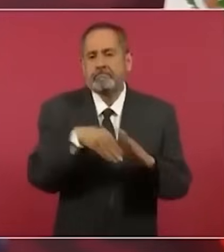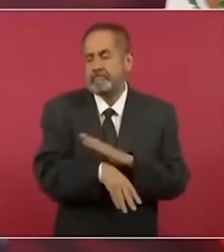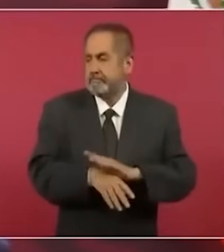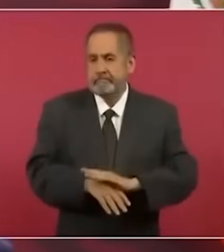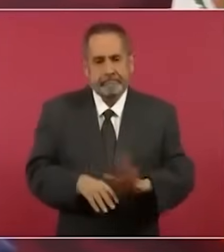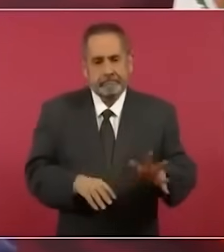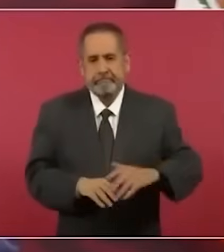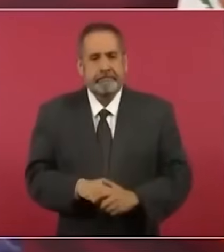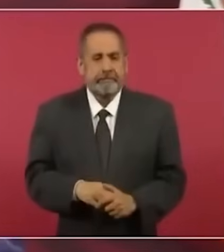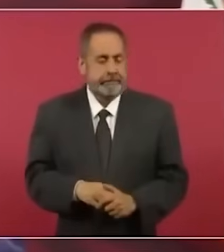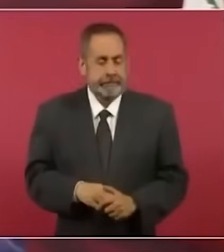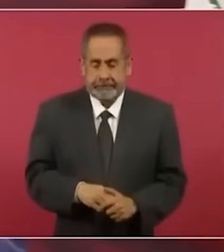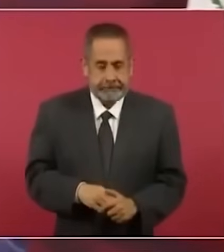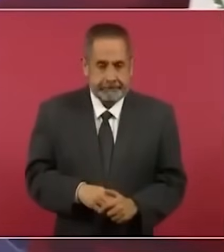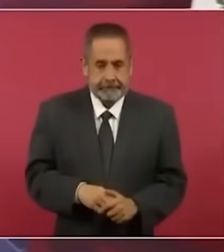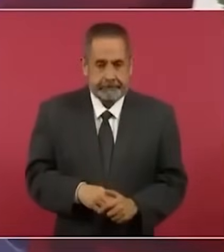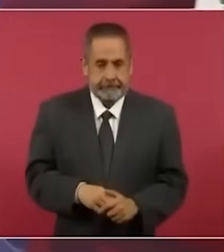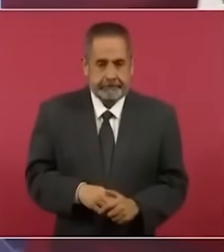durante el